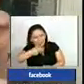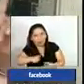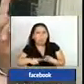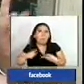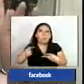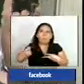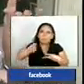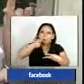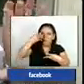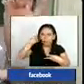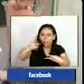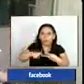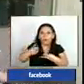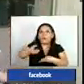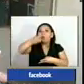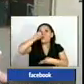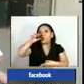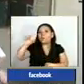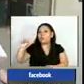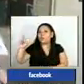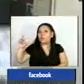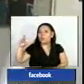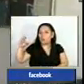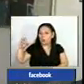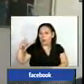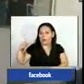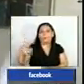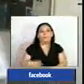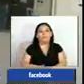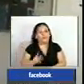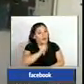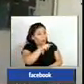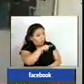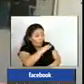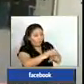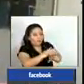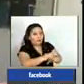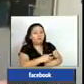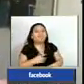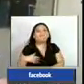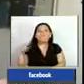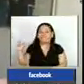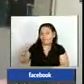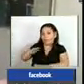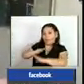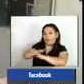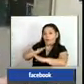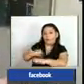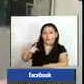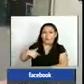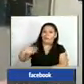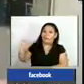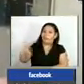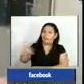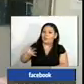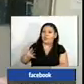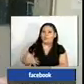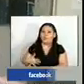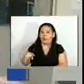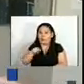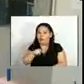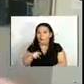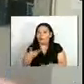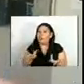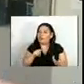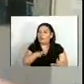Estoy tomando ahorita suero da vida. ¿Y eso como prevención? Prevención y como necesito lo que él